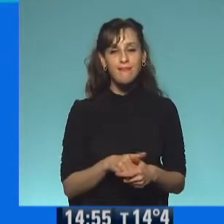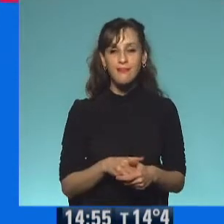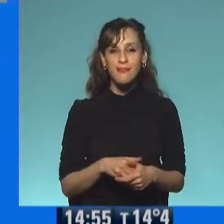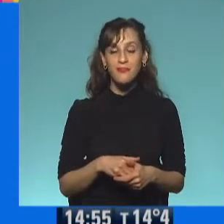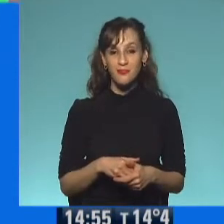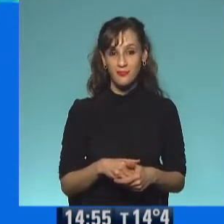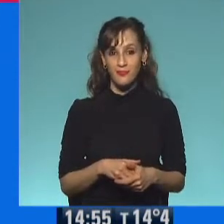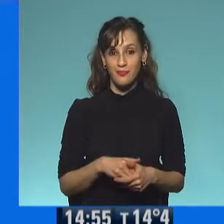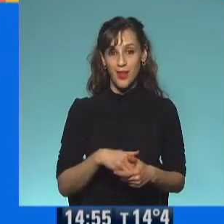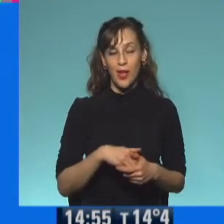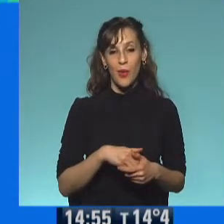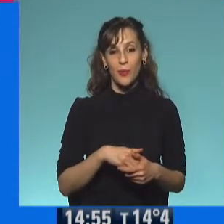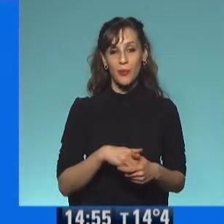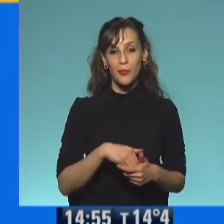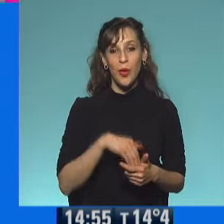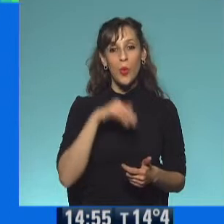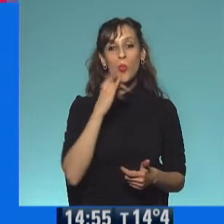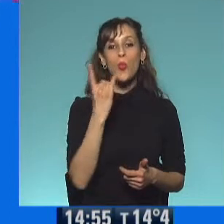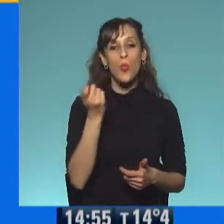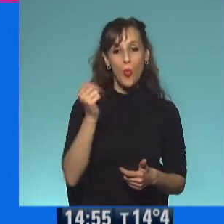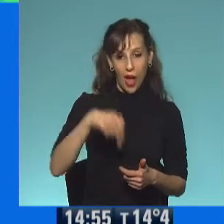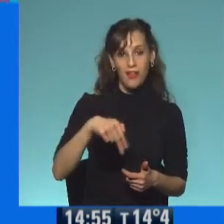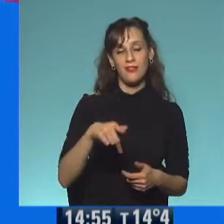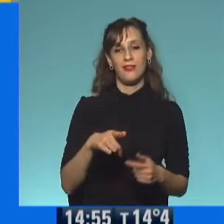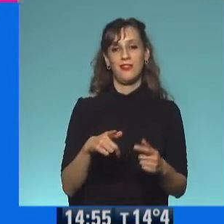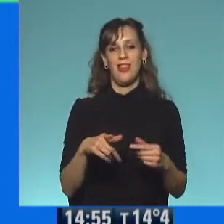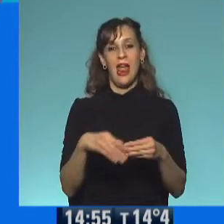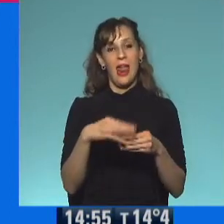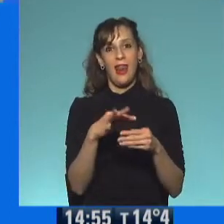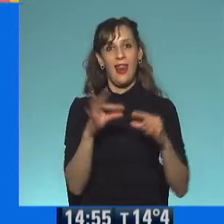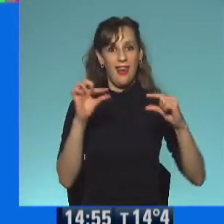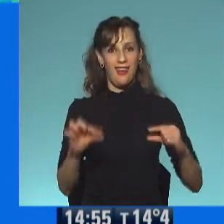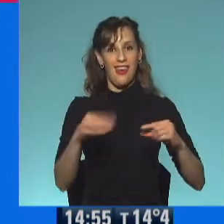juan bautizo de la foto la regla